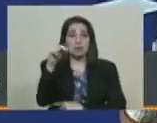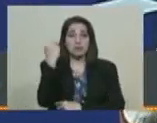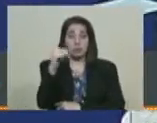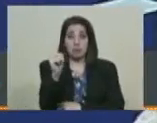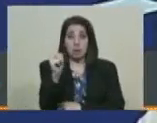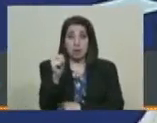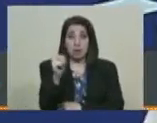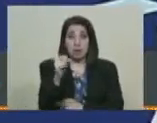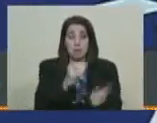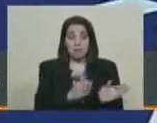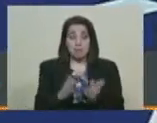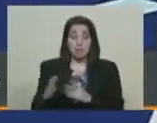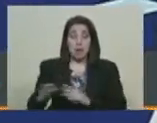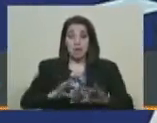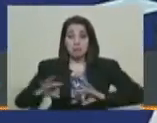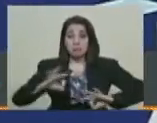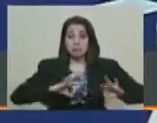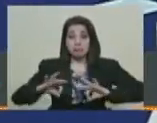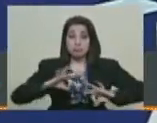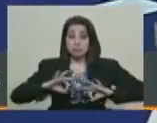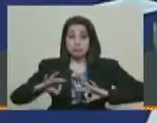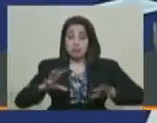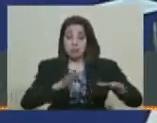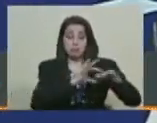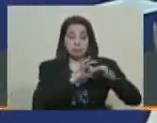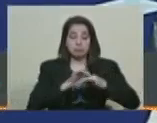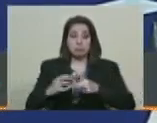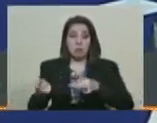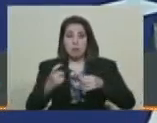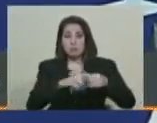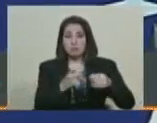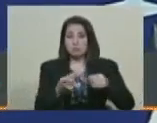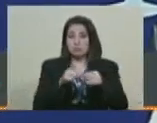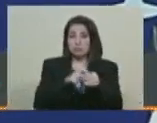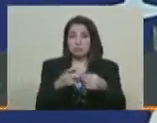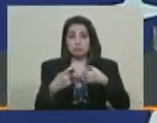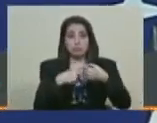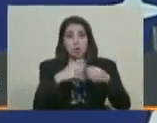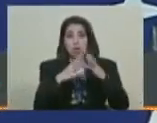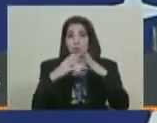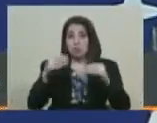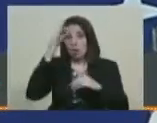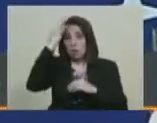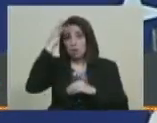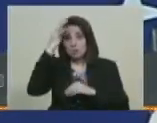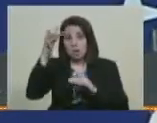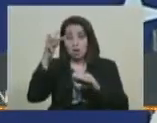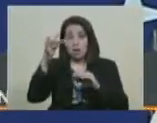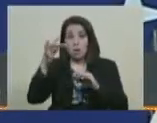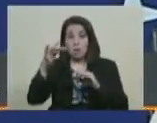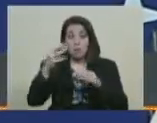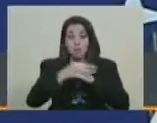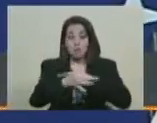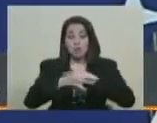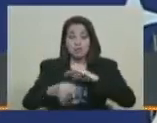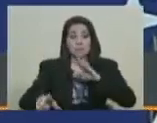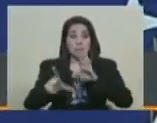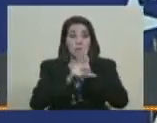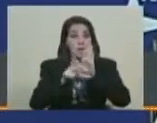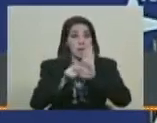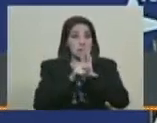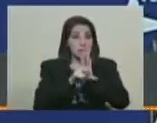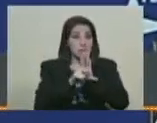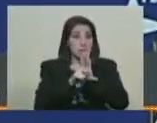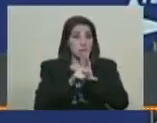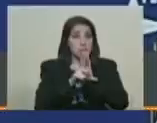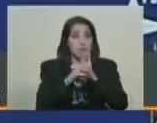debemos prepararnos para una alianza perfecta en todos los consejos municipales, en todos los consejos legislativos